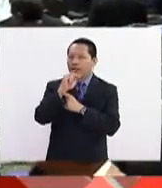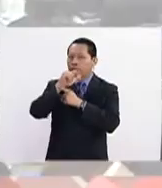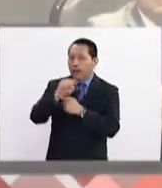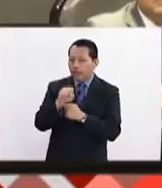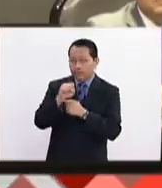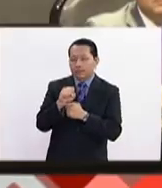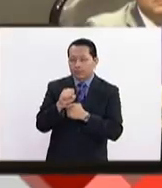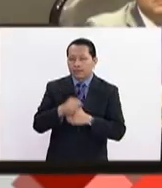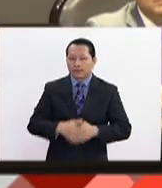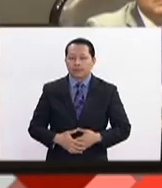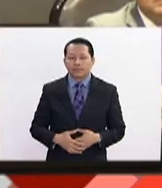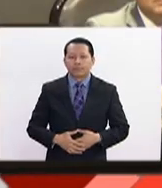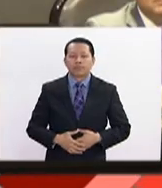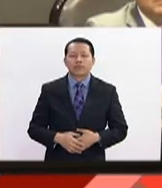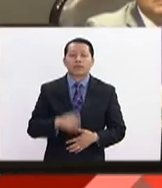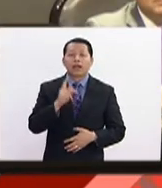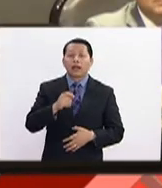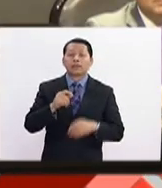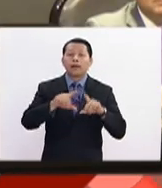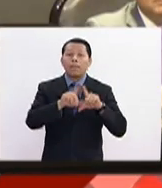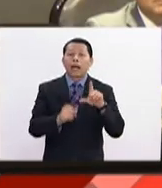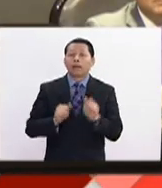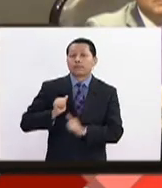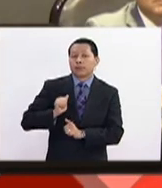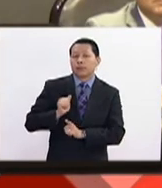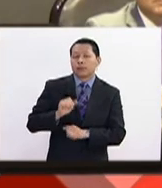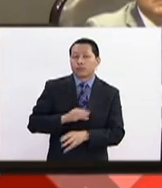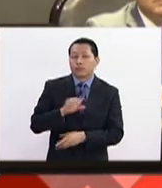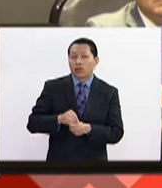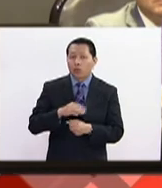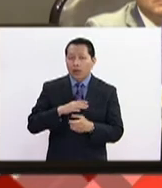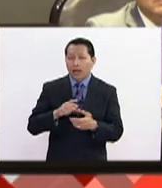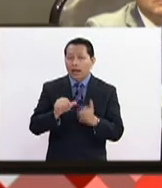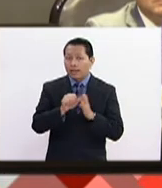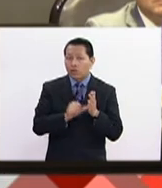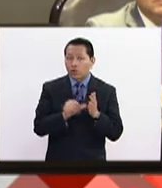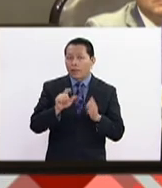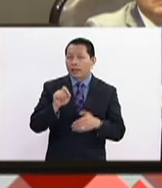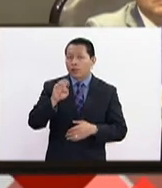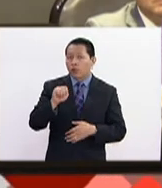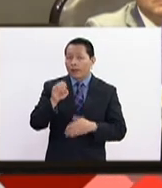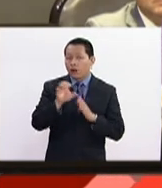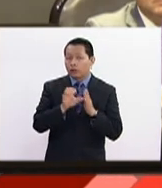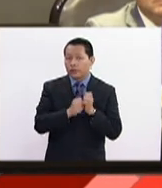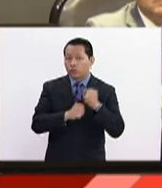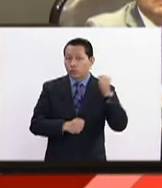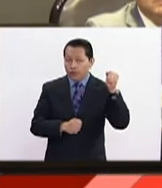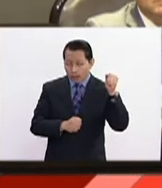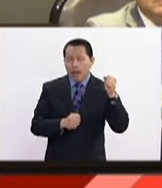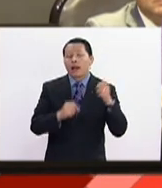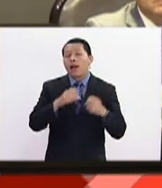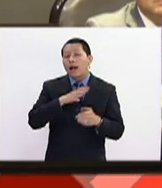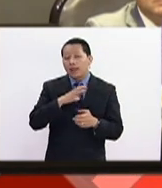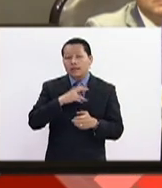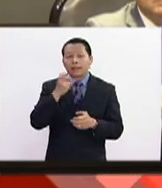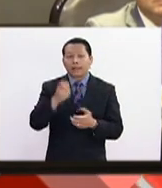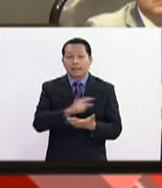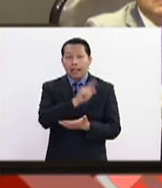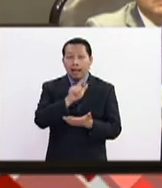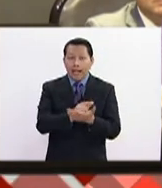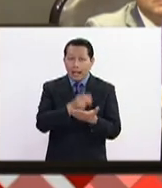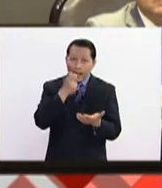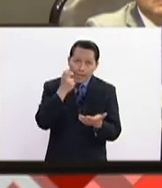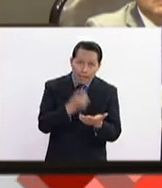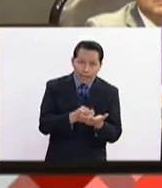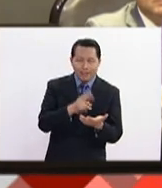excepción. Sería militarizar al país mediante la aplicación del artículo 29 constitucional, lo que esta ley